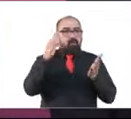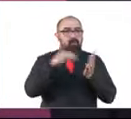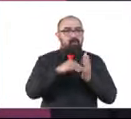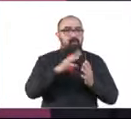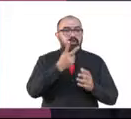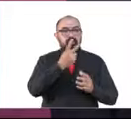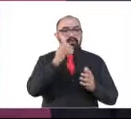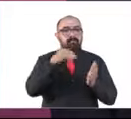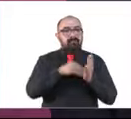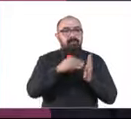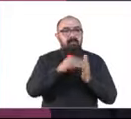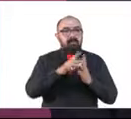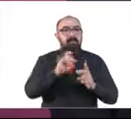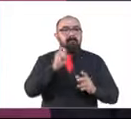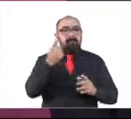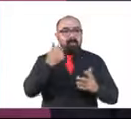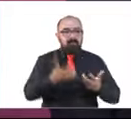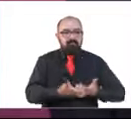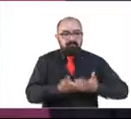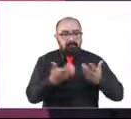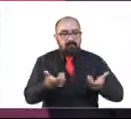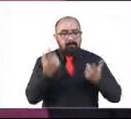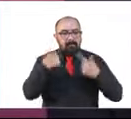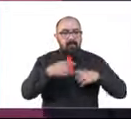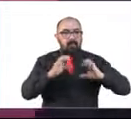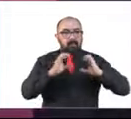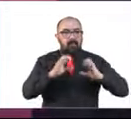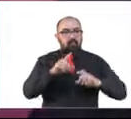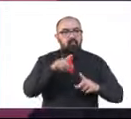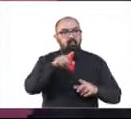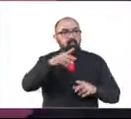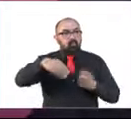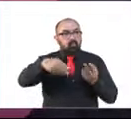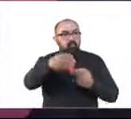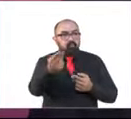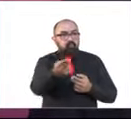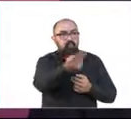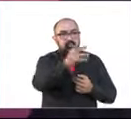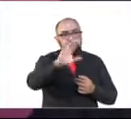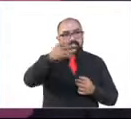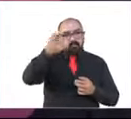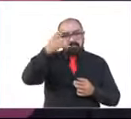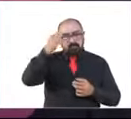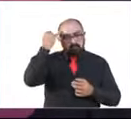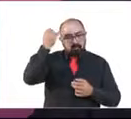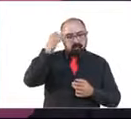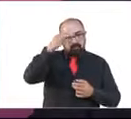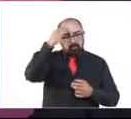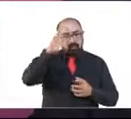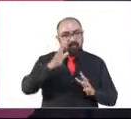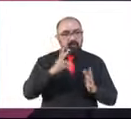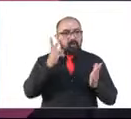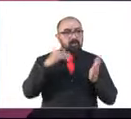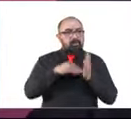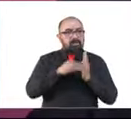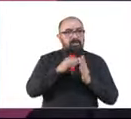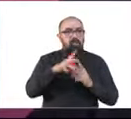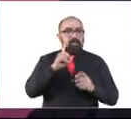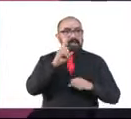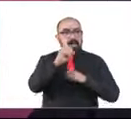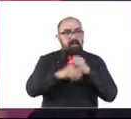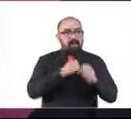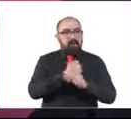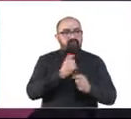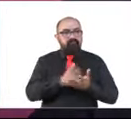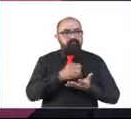de pesos al suelo de conservación. Para que tengan ustedes una idea, eso significa alrededor de 1.000 millones de pesos al año, y antes